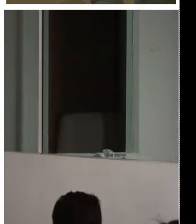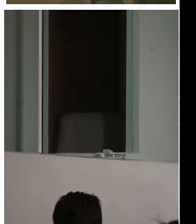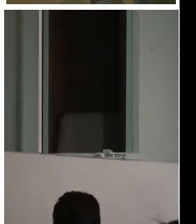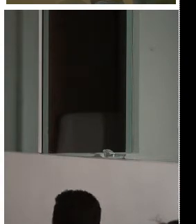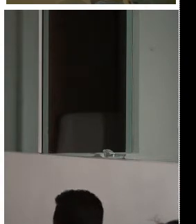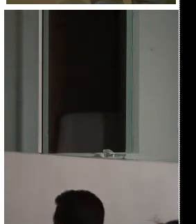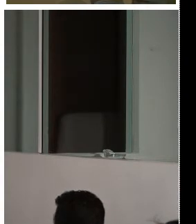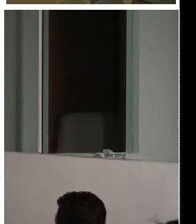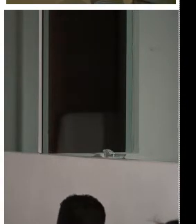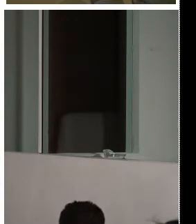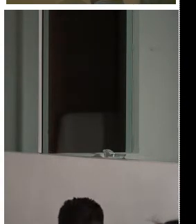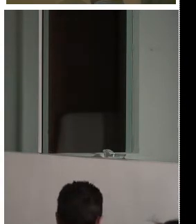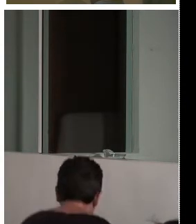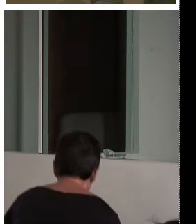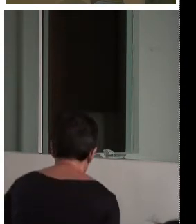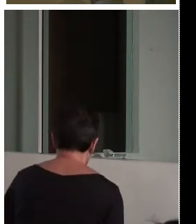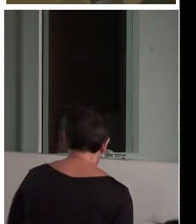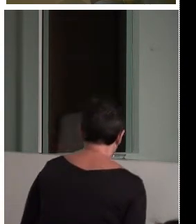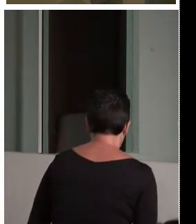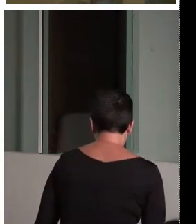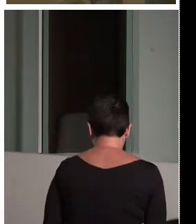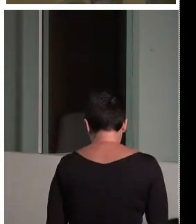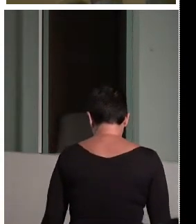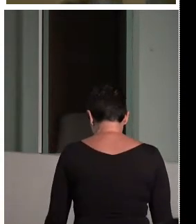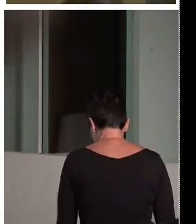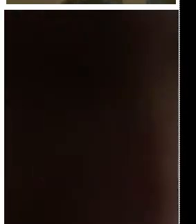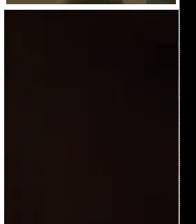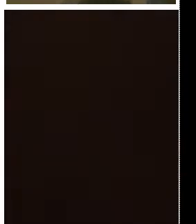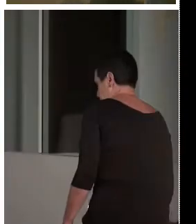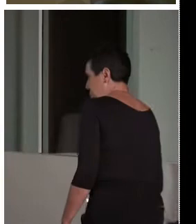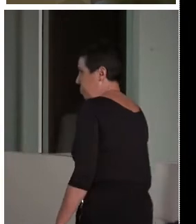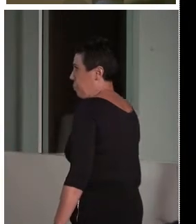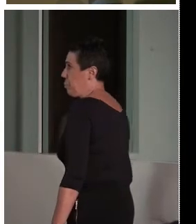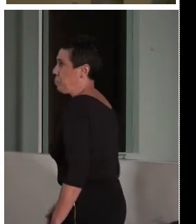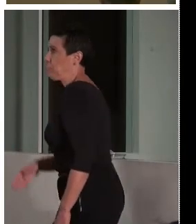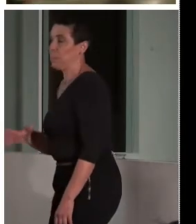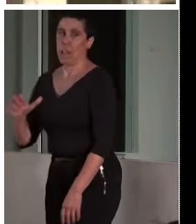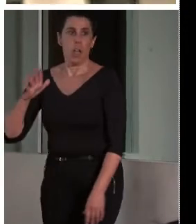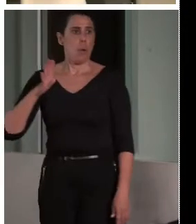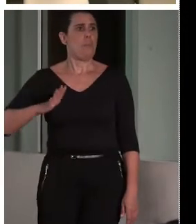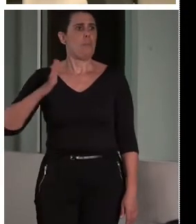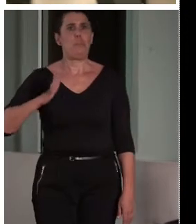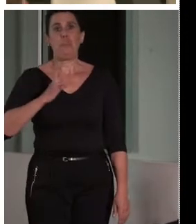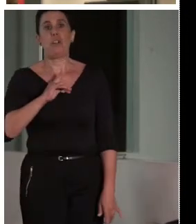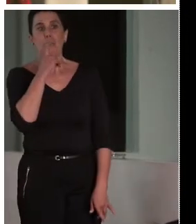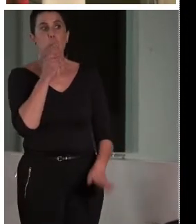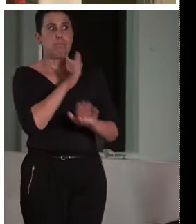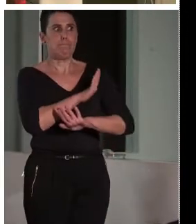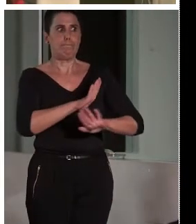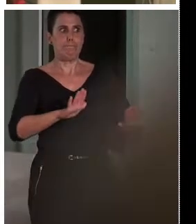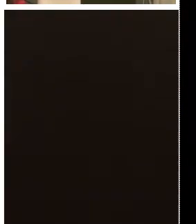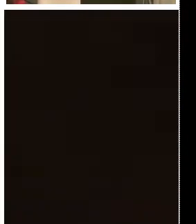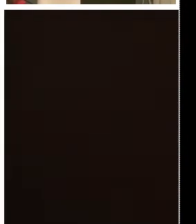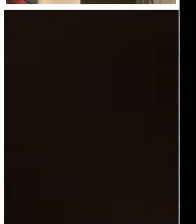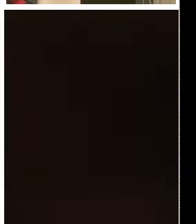sí por favor vamos guardando silencio para intentar recuperar el tiempo y sobre